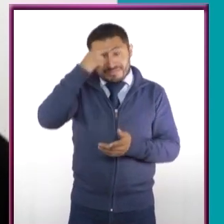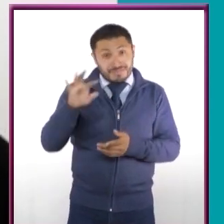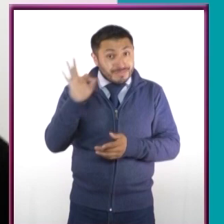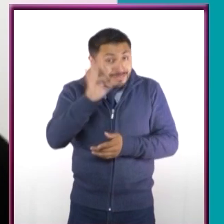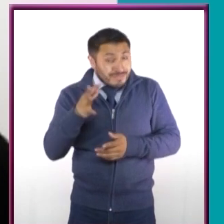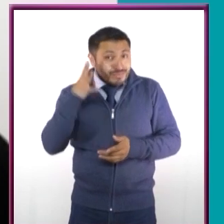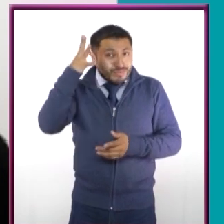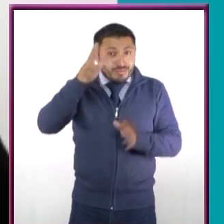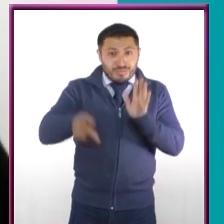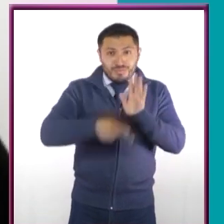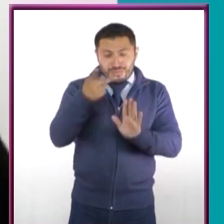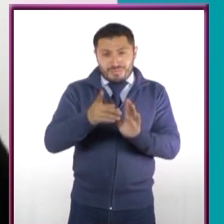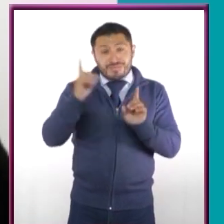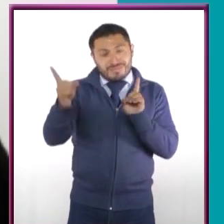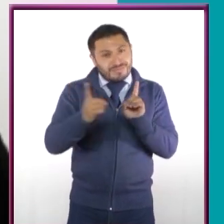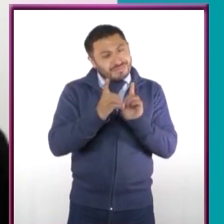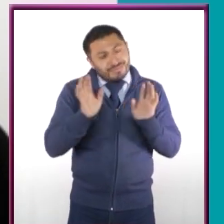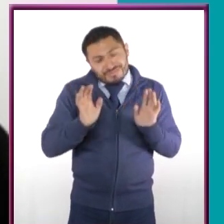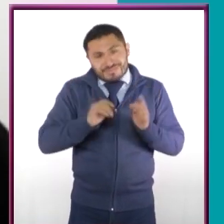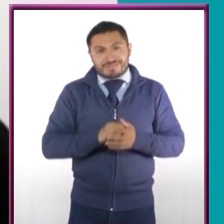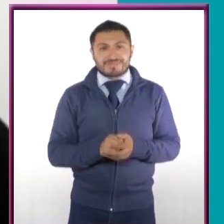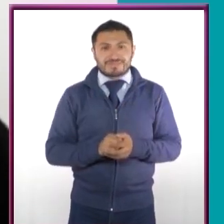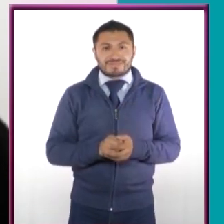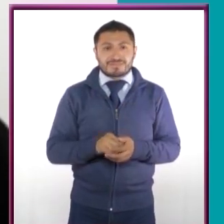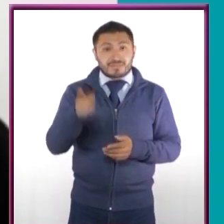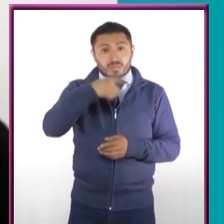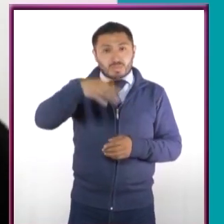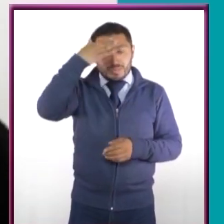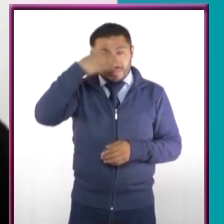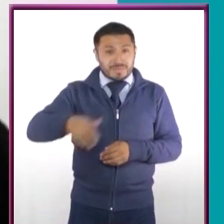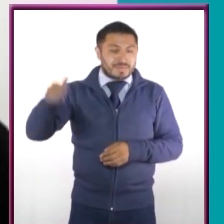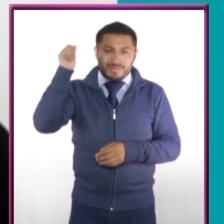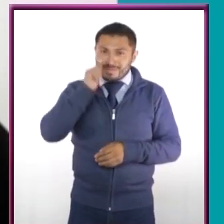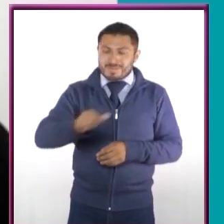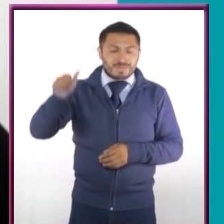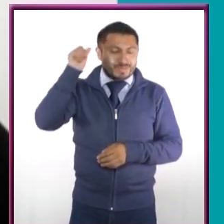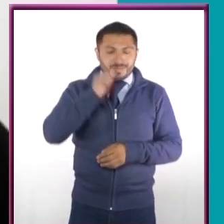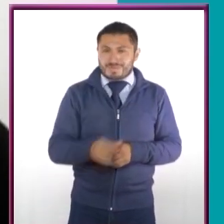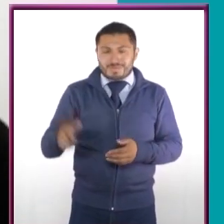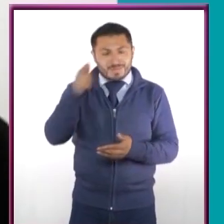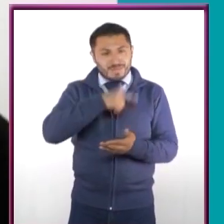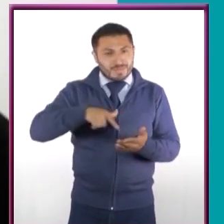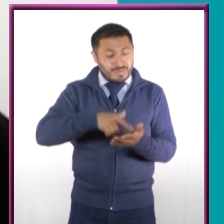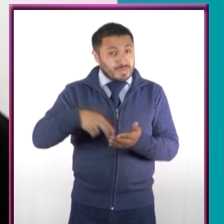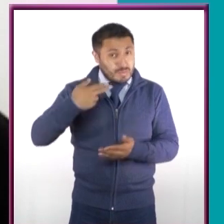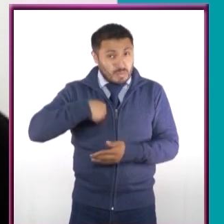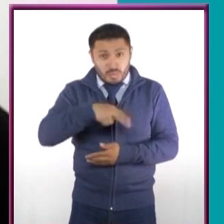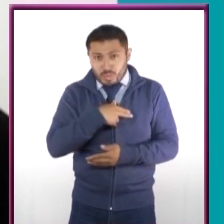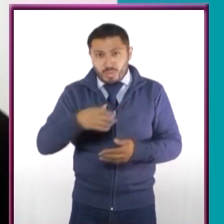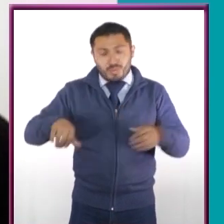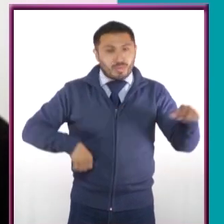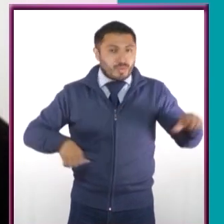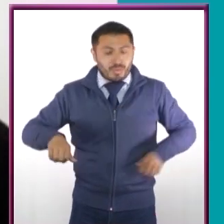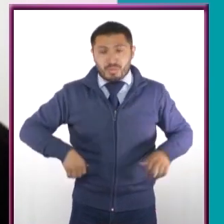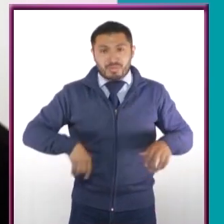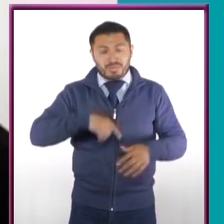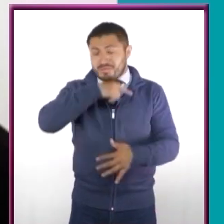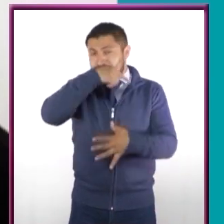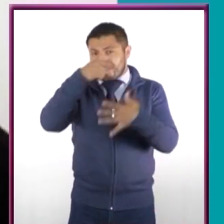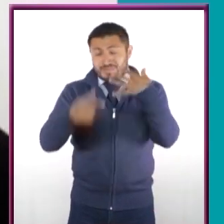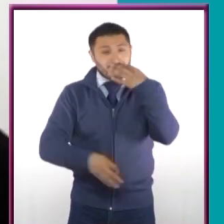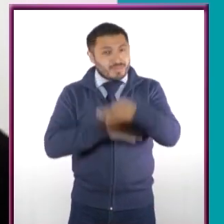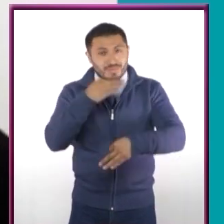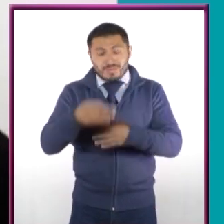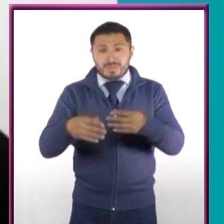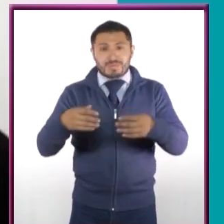nuevamente decidan en esta ocasión sí tomarlo, que sepan que las puertas de nuestras actividades, como del instituto en general,